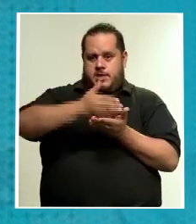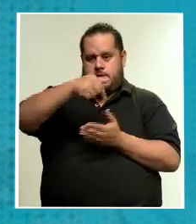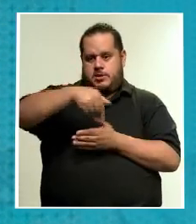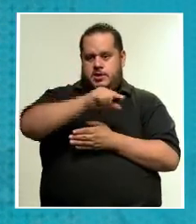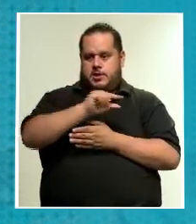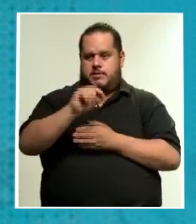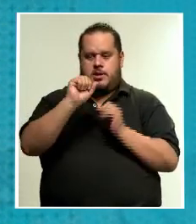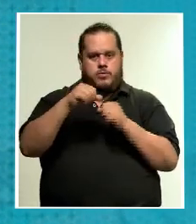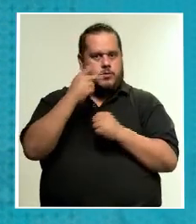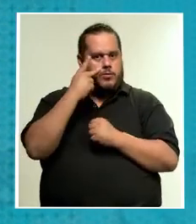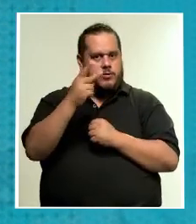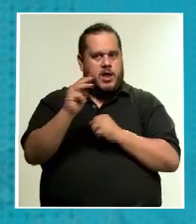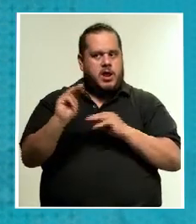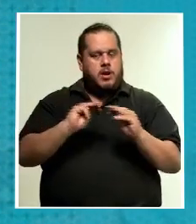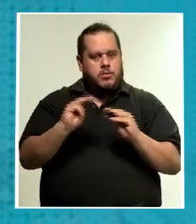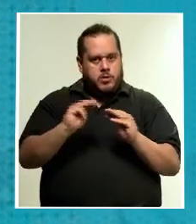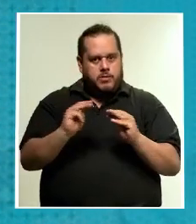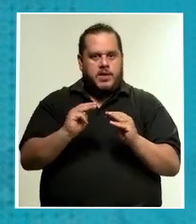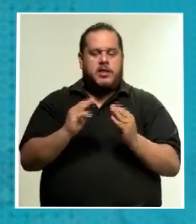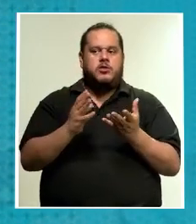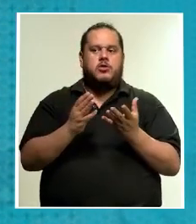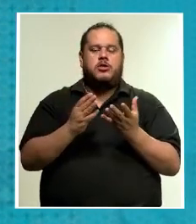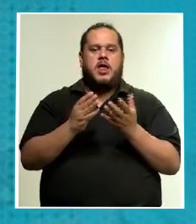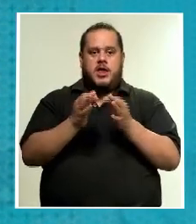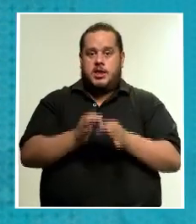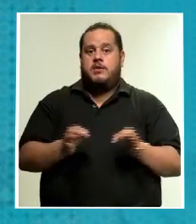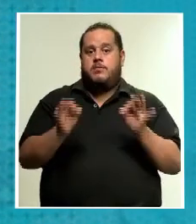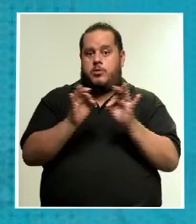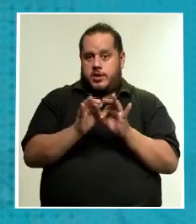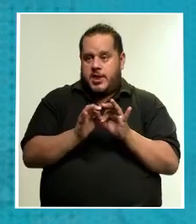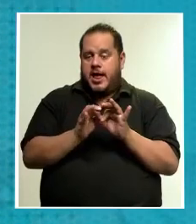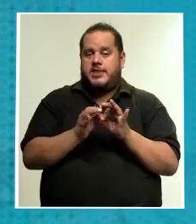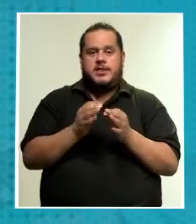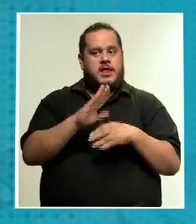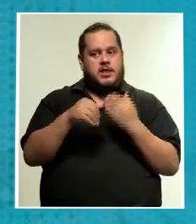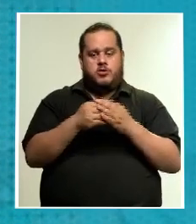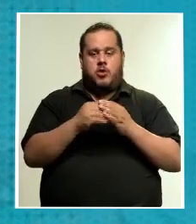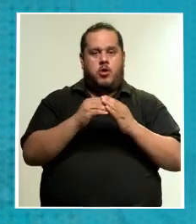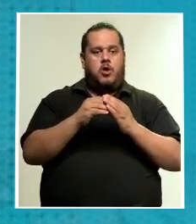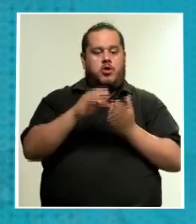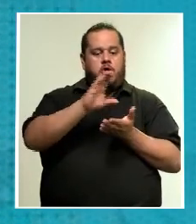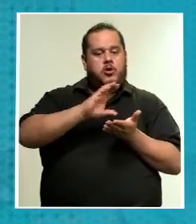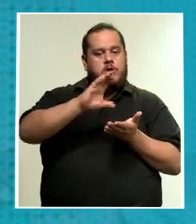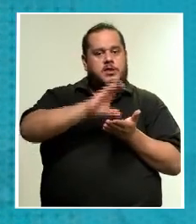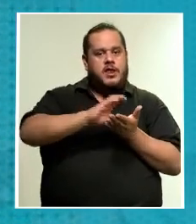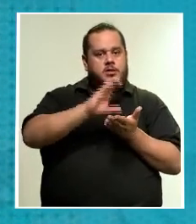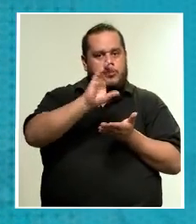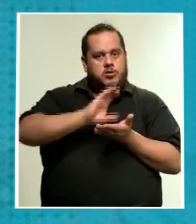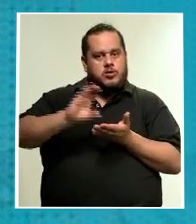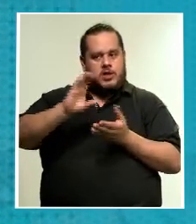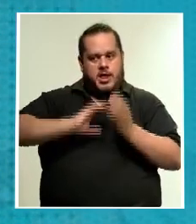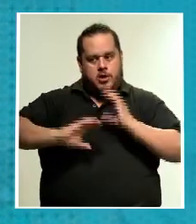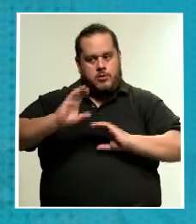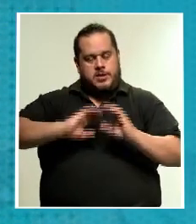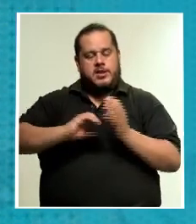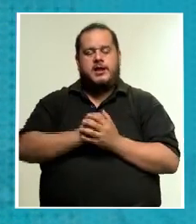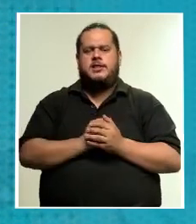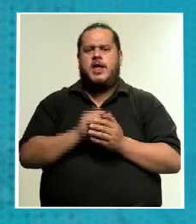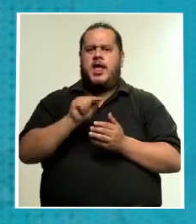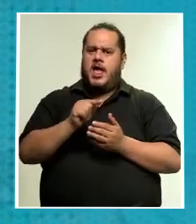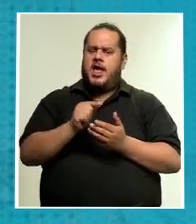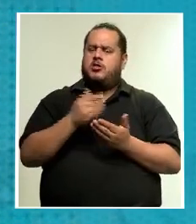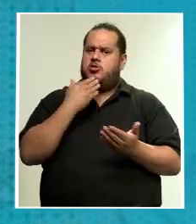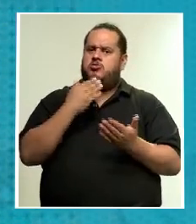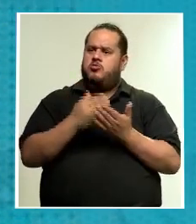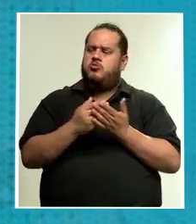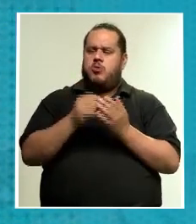pudimos observar un movimiento estacional importante en todos los centros de comercio. Esto nos da una buena expectativa de cara